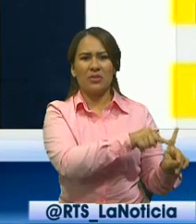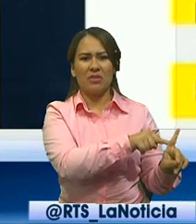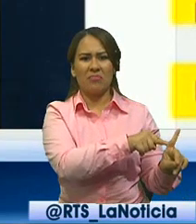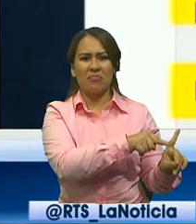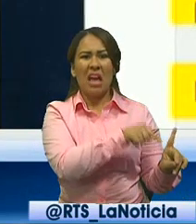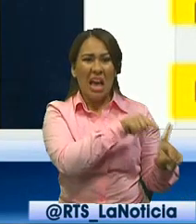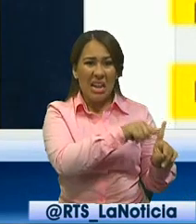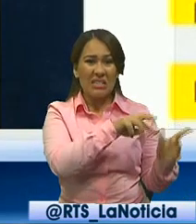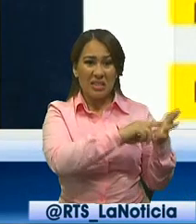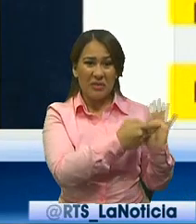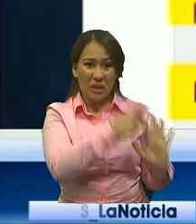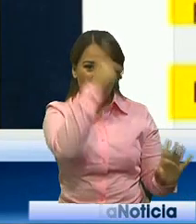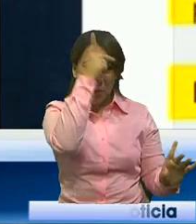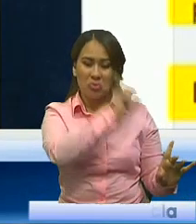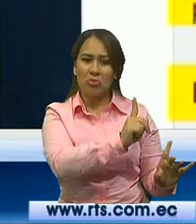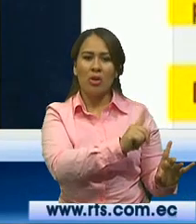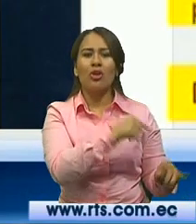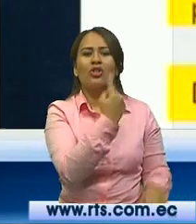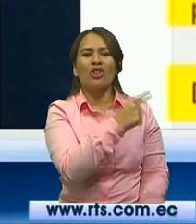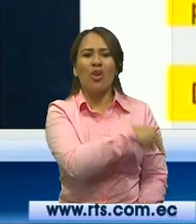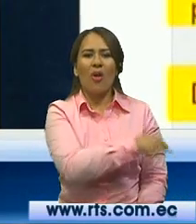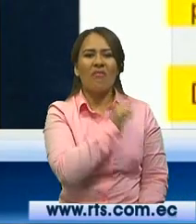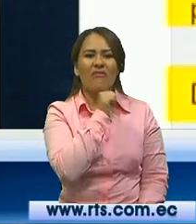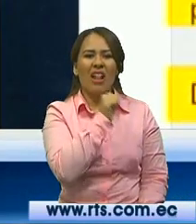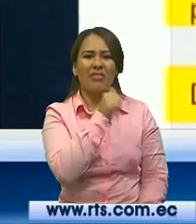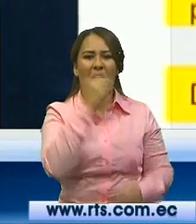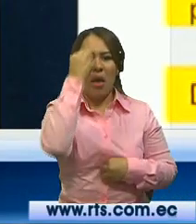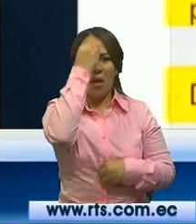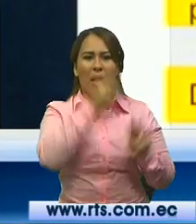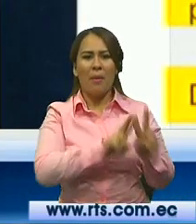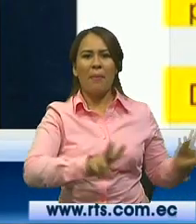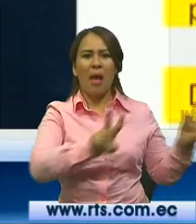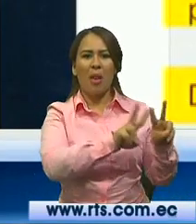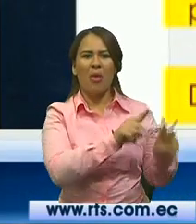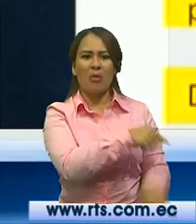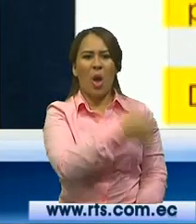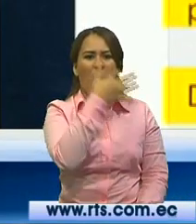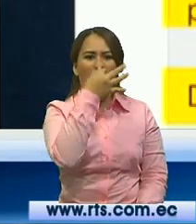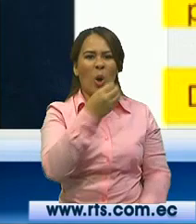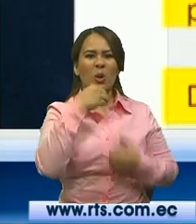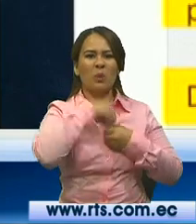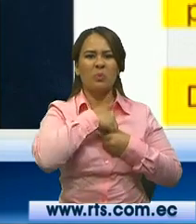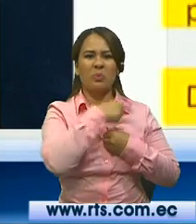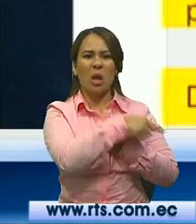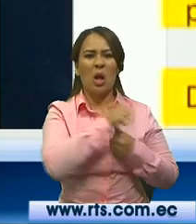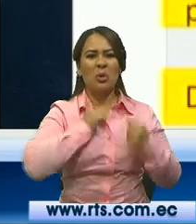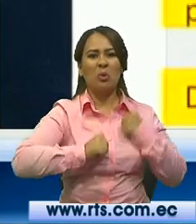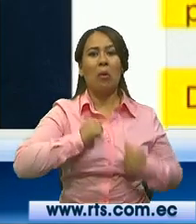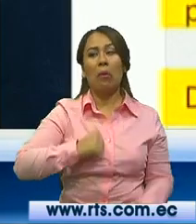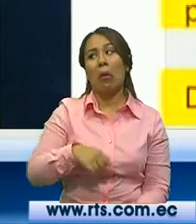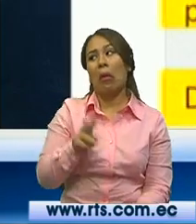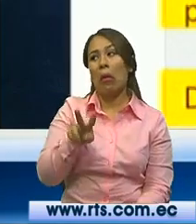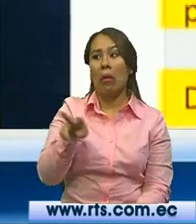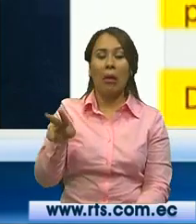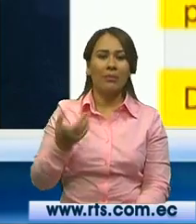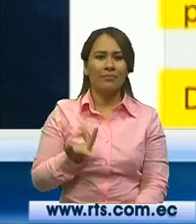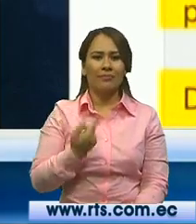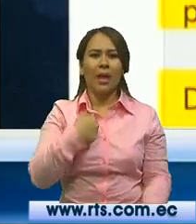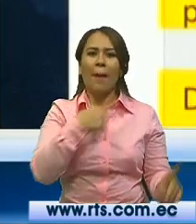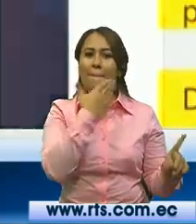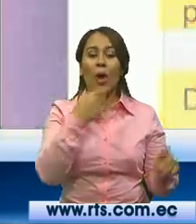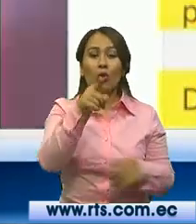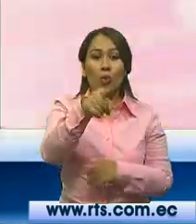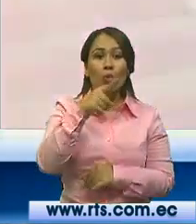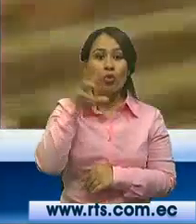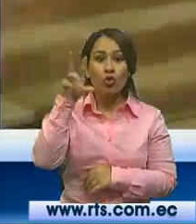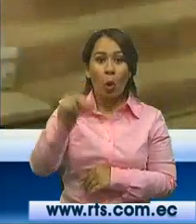representa al Perú, solo representa la falta de valores, complejo y odio de alguien que sufre por los demás. Di no al